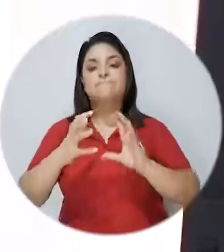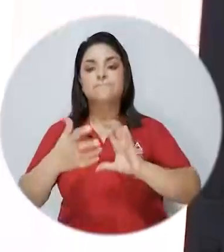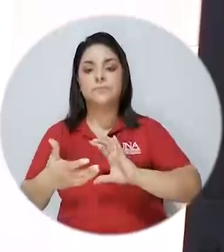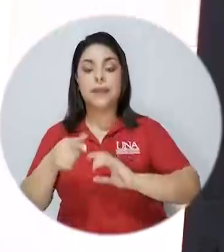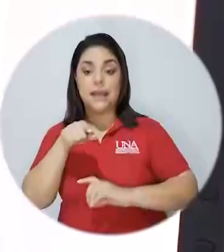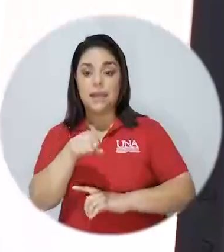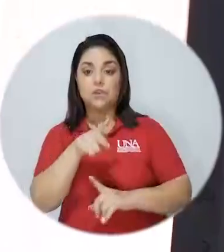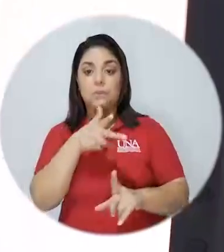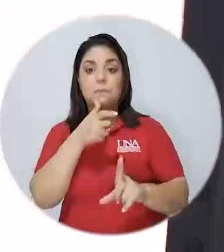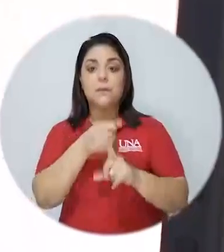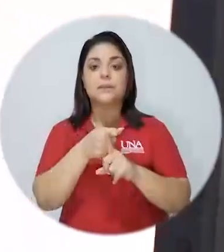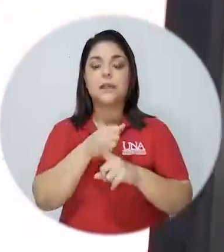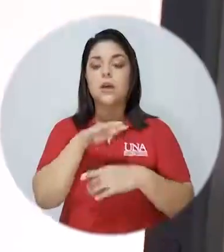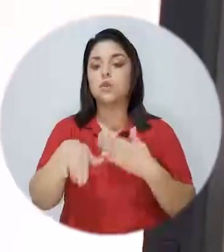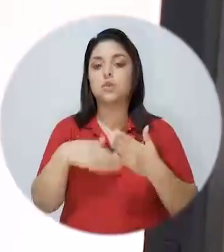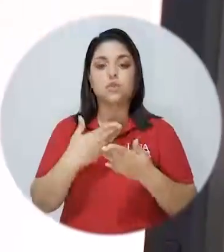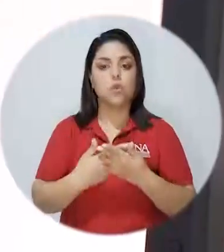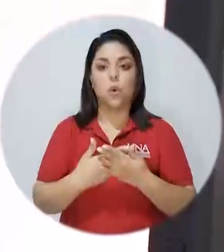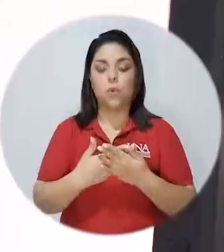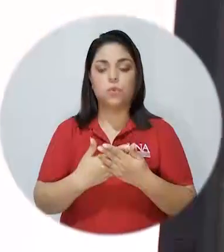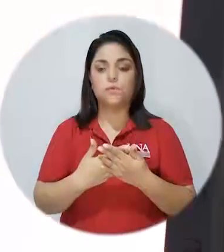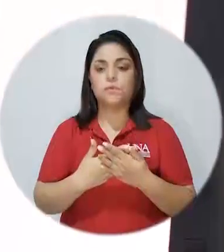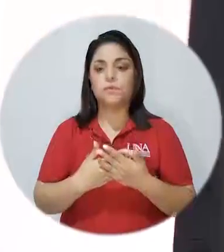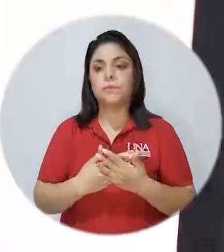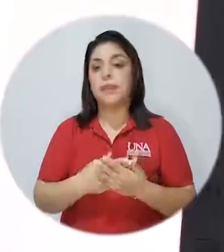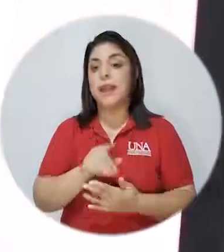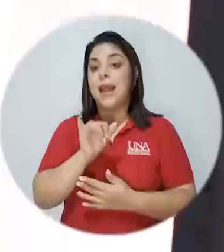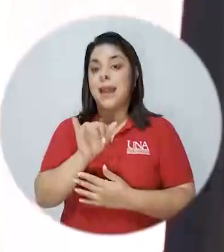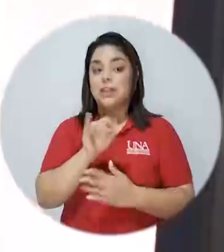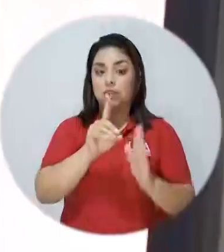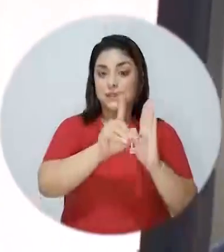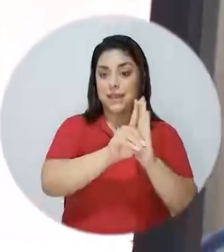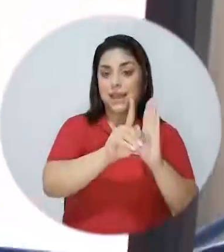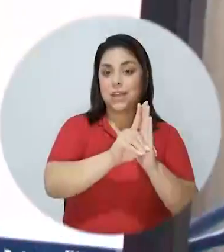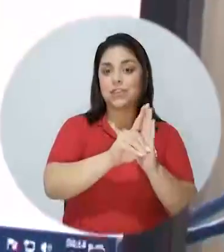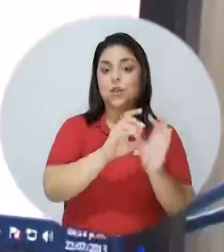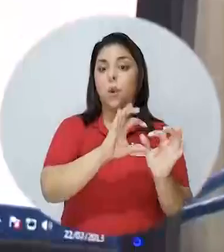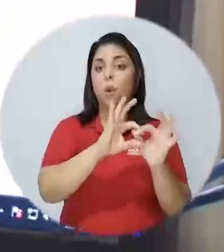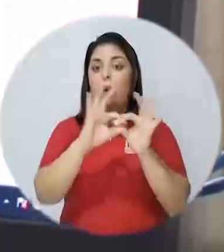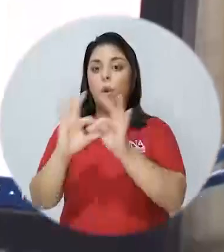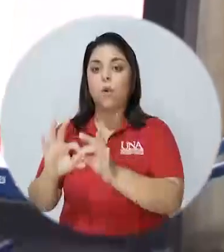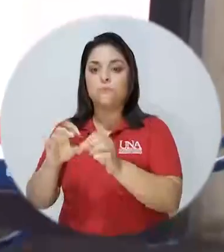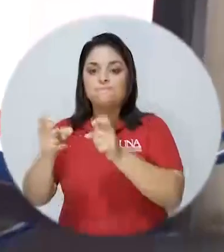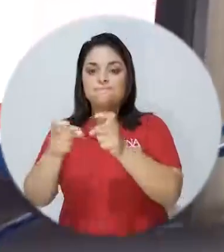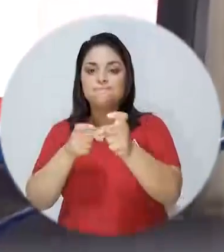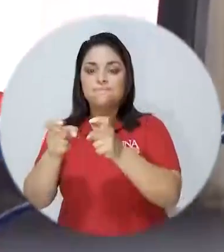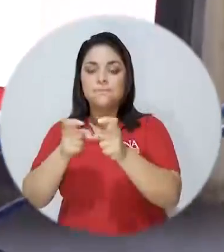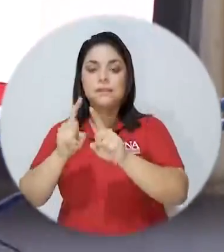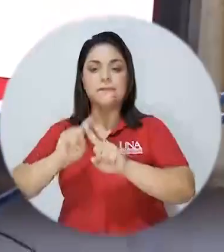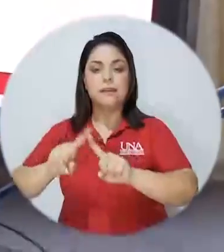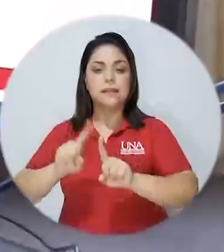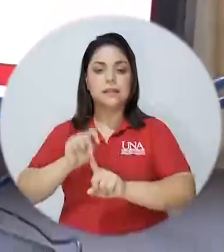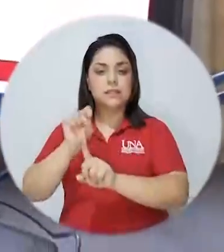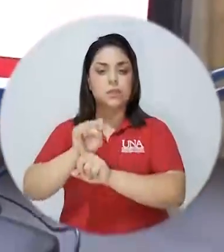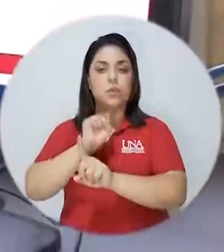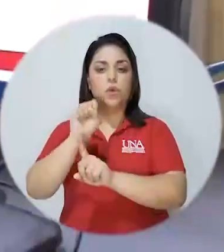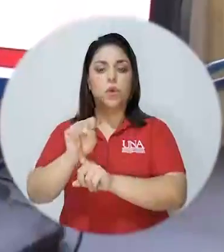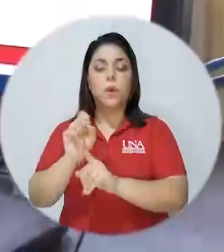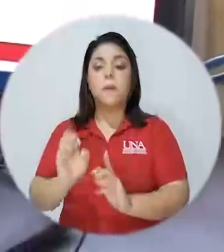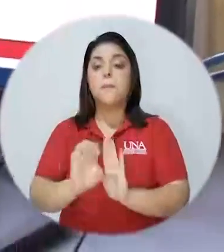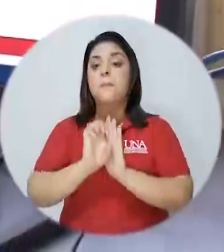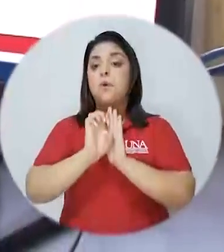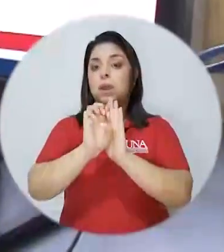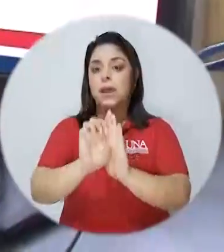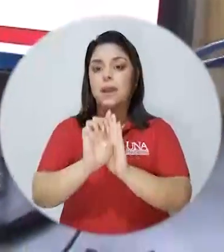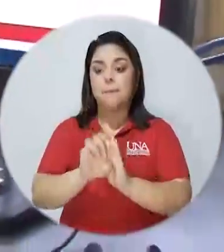la transformación ha impactado en todos los sentidos. El derecho obviamente ha ido de la mano y ha tenido que ir regulando diversas situaciones. Una de las que, por ejemplo, ha